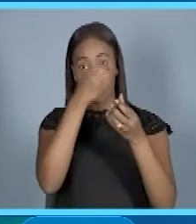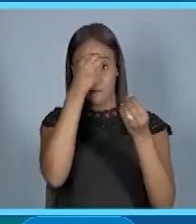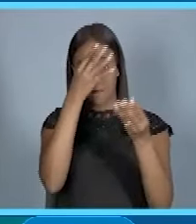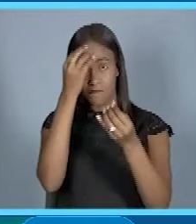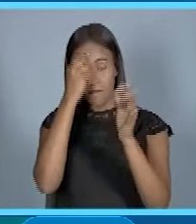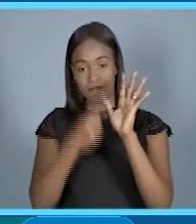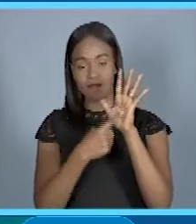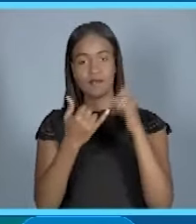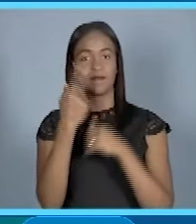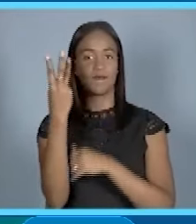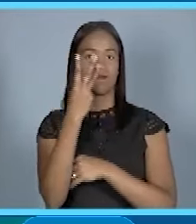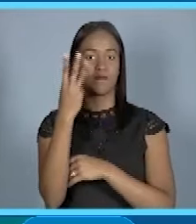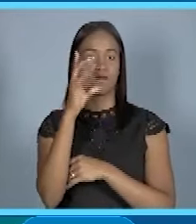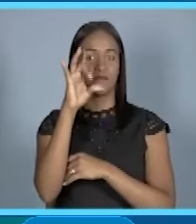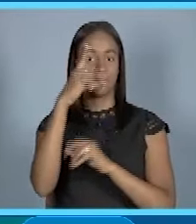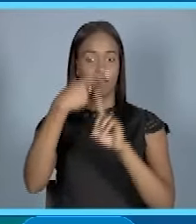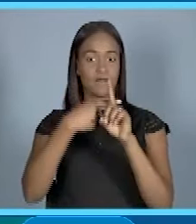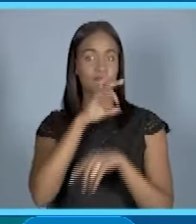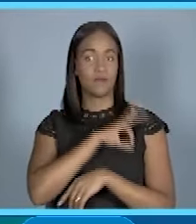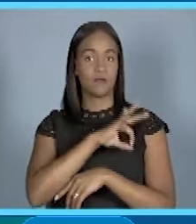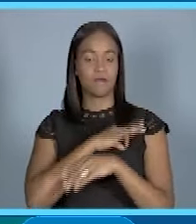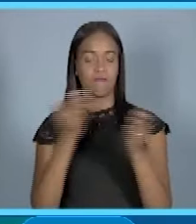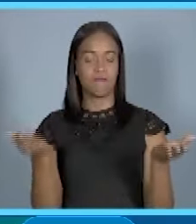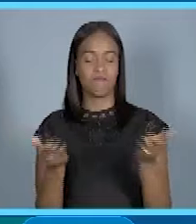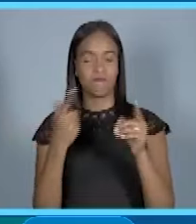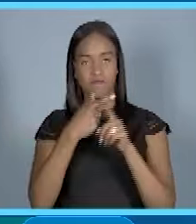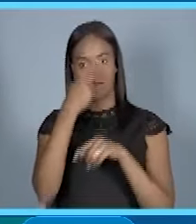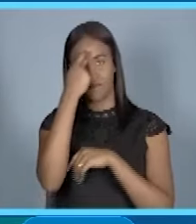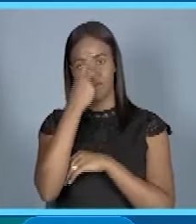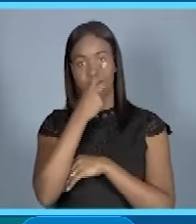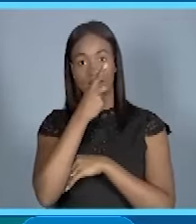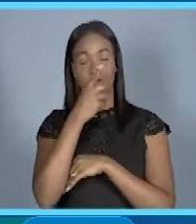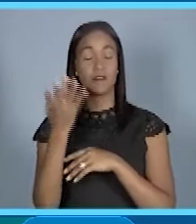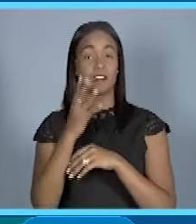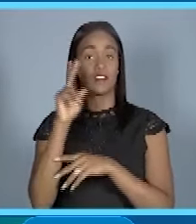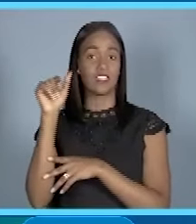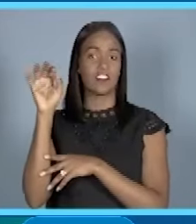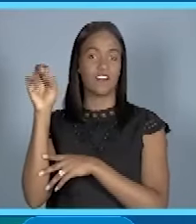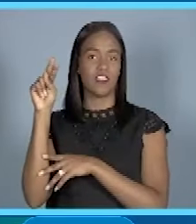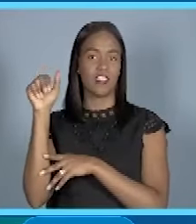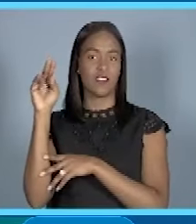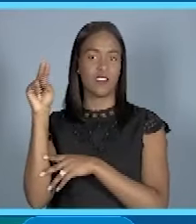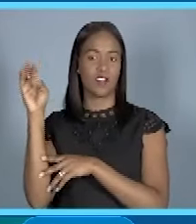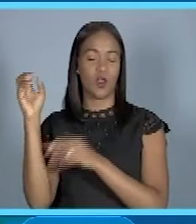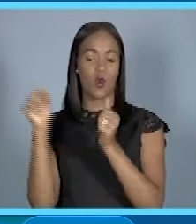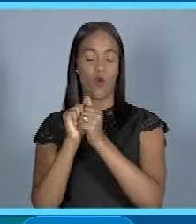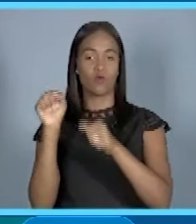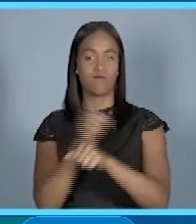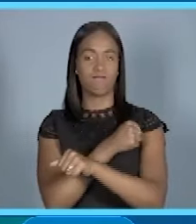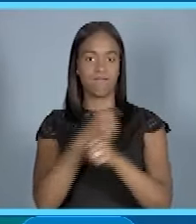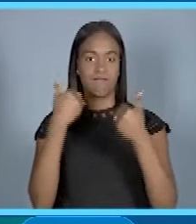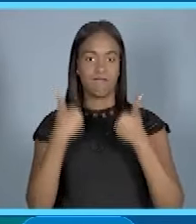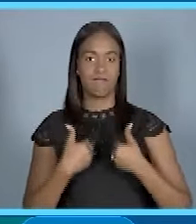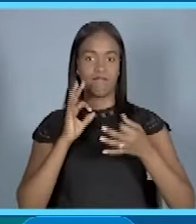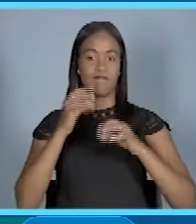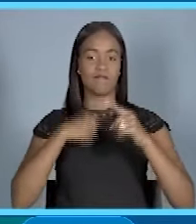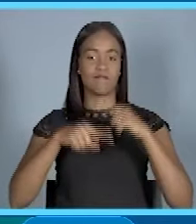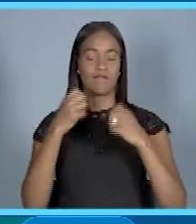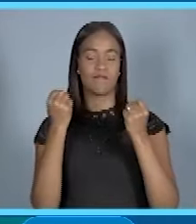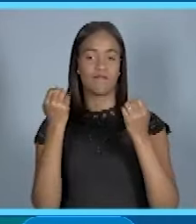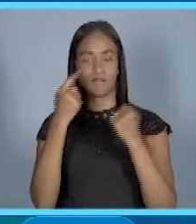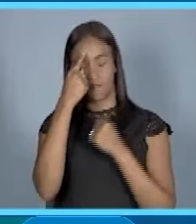este miércoles 8 de febrero aquí en República Dominicana. Rafaelina Bisonó les saluda, Zuleima García me acompaña en